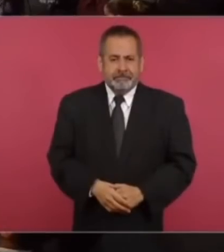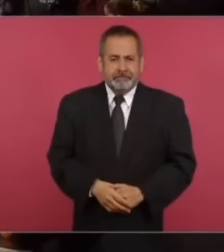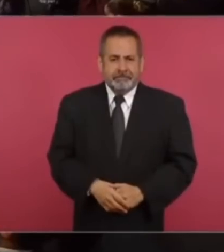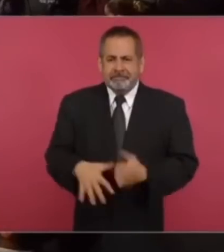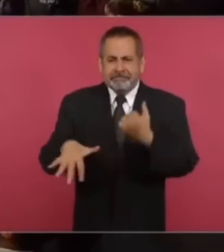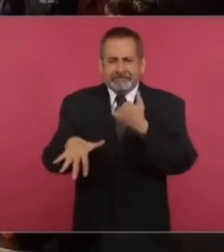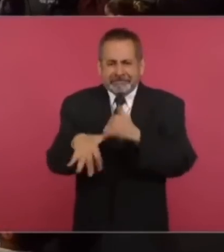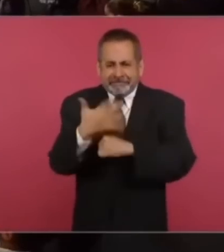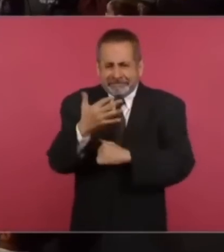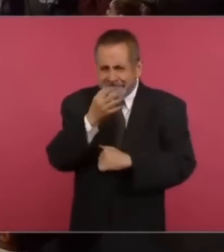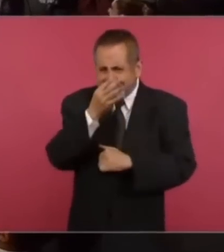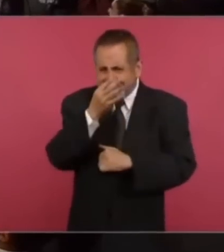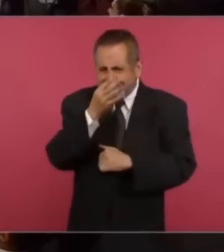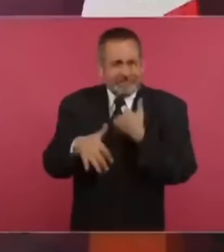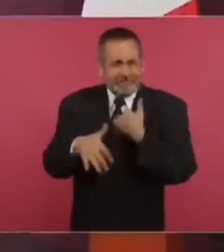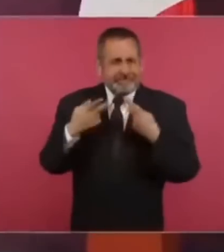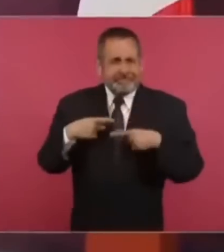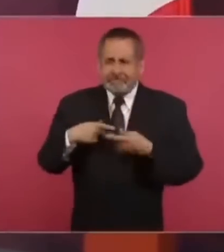15.